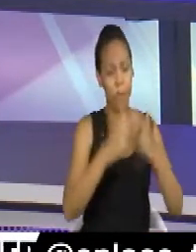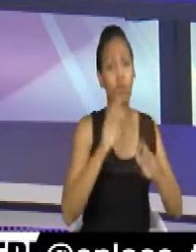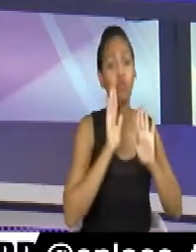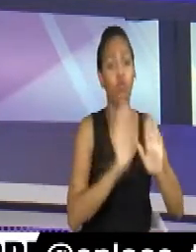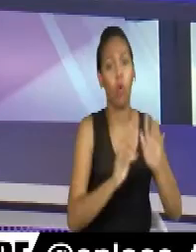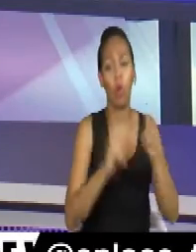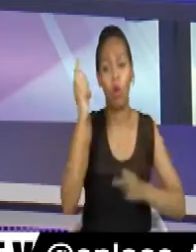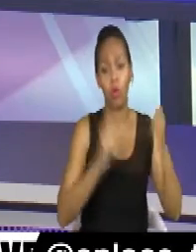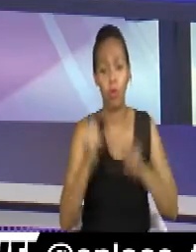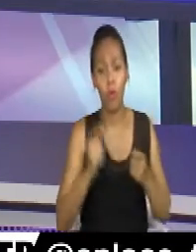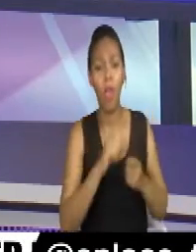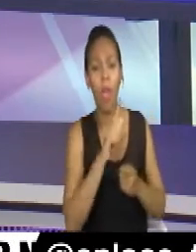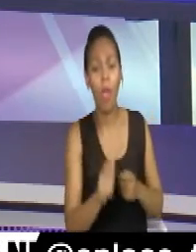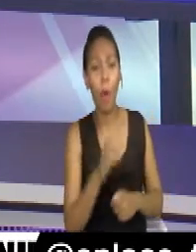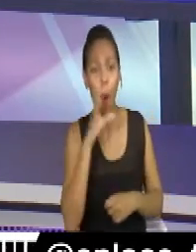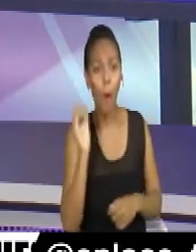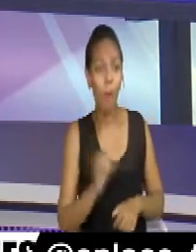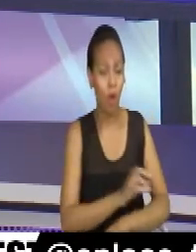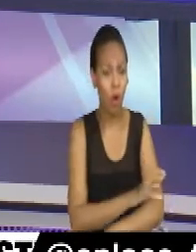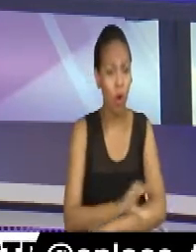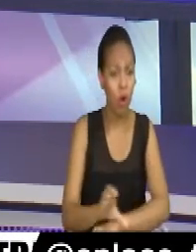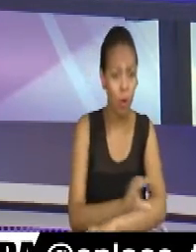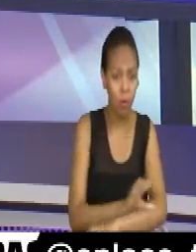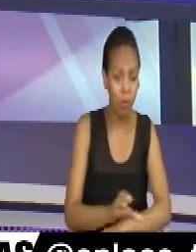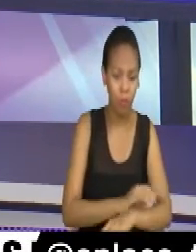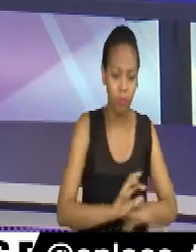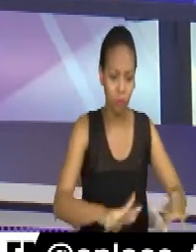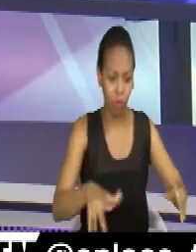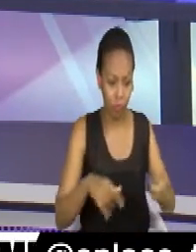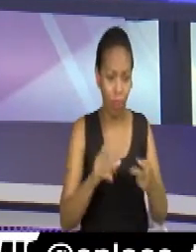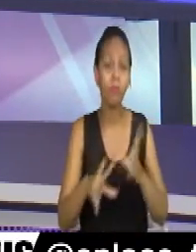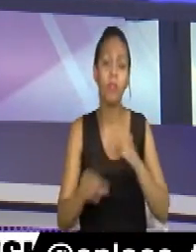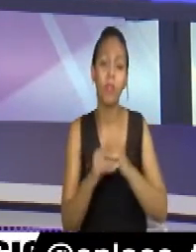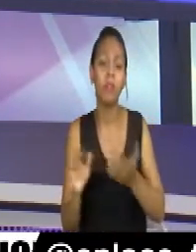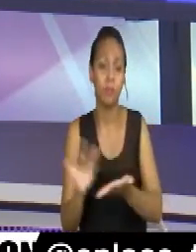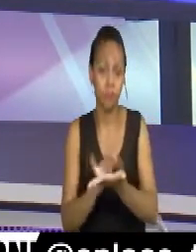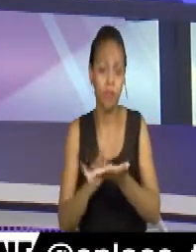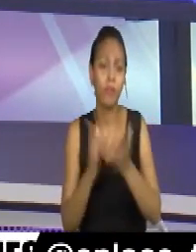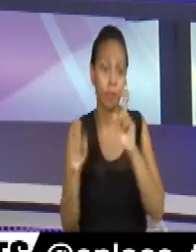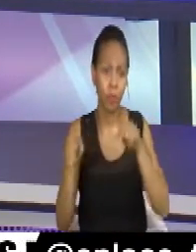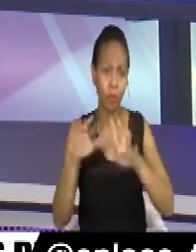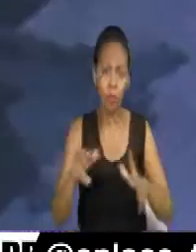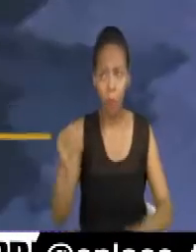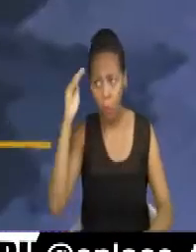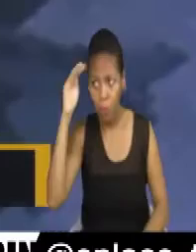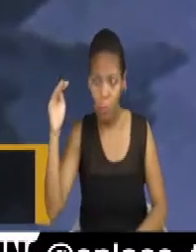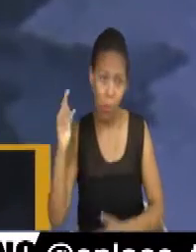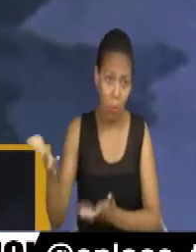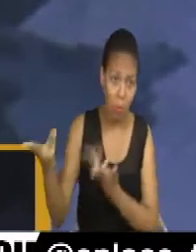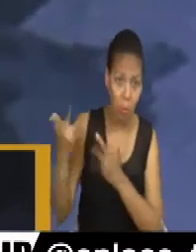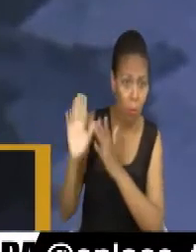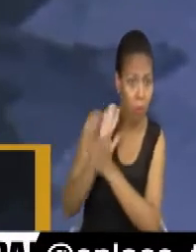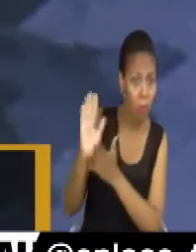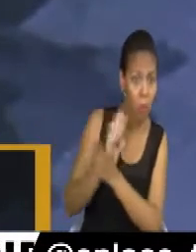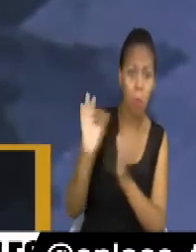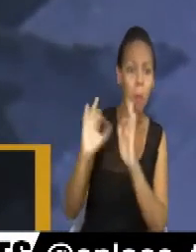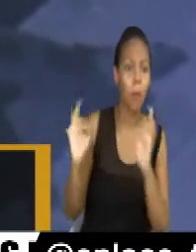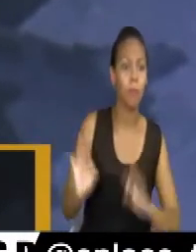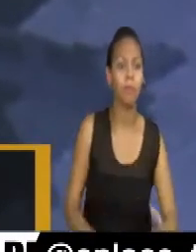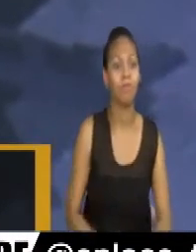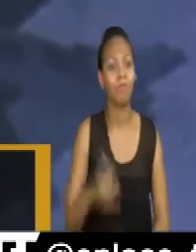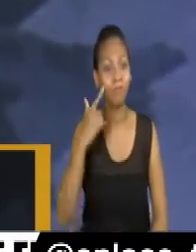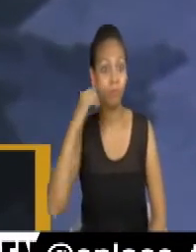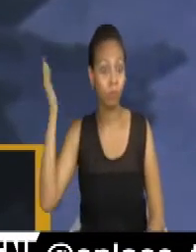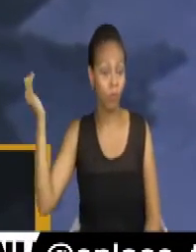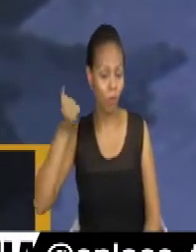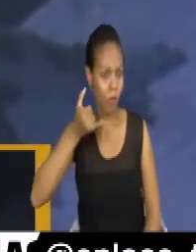tablet. La policía hasta el momento no se ha pronunciado sobre este caso de hurto. En este video grabado por una cámara de